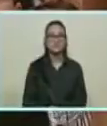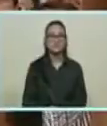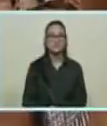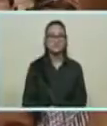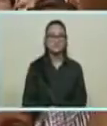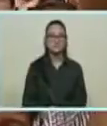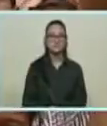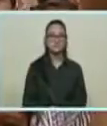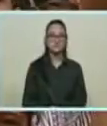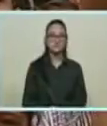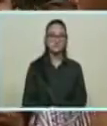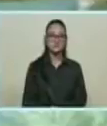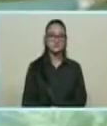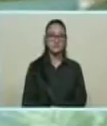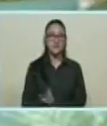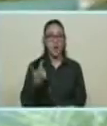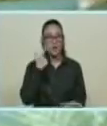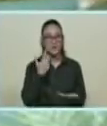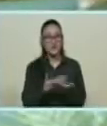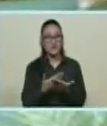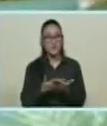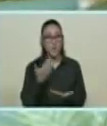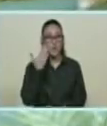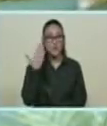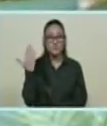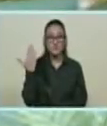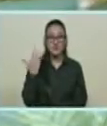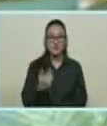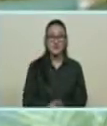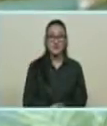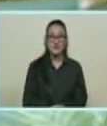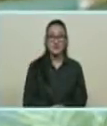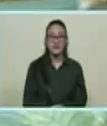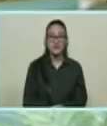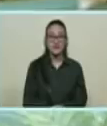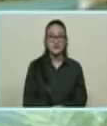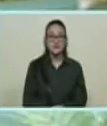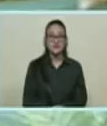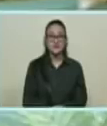Bueno, vamos a recibir el testimonio, mira, el compatriota aquí.